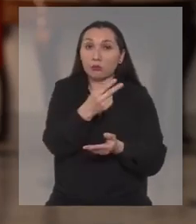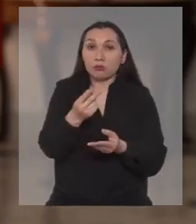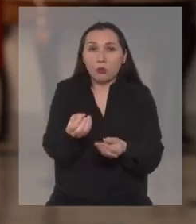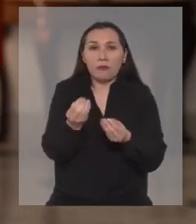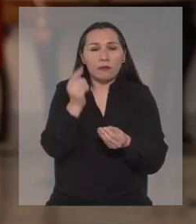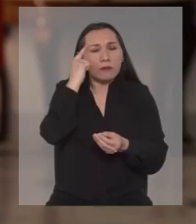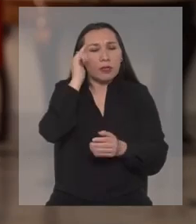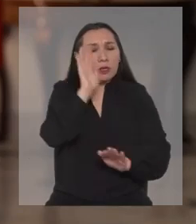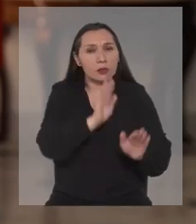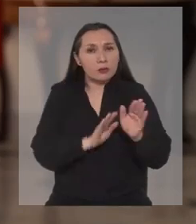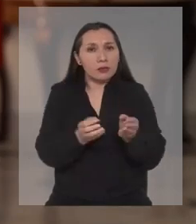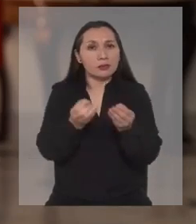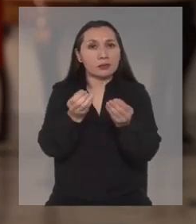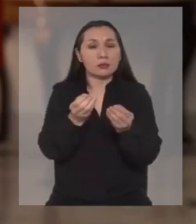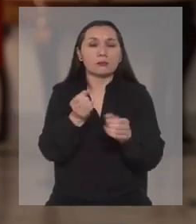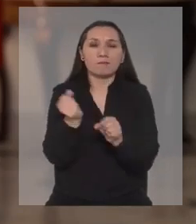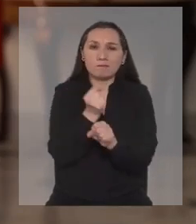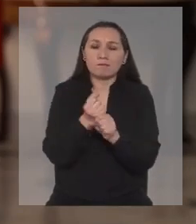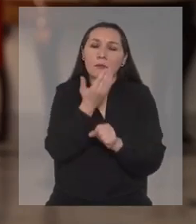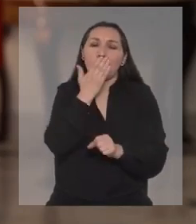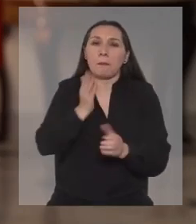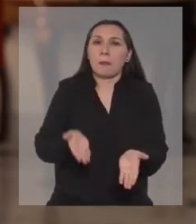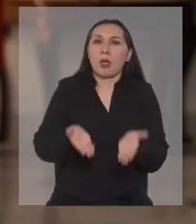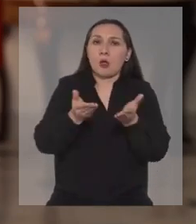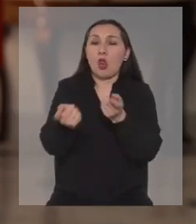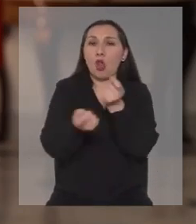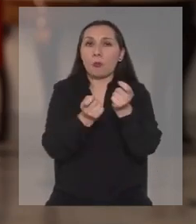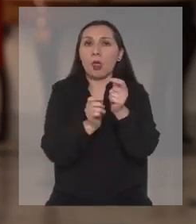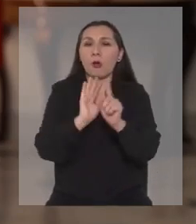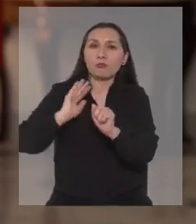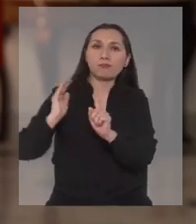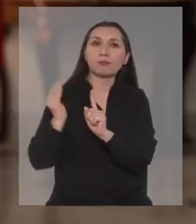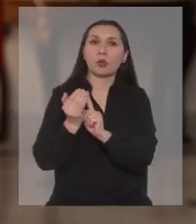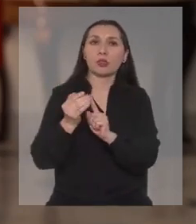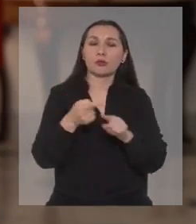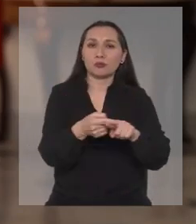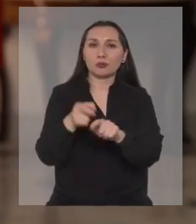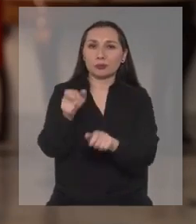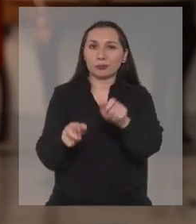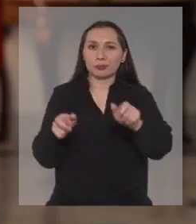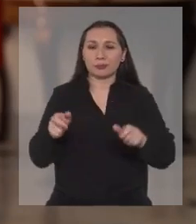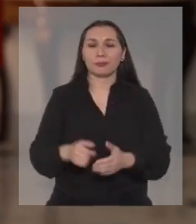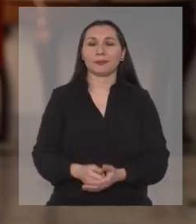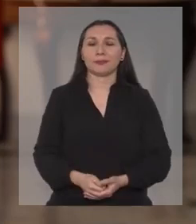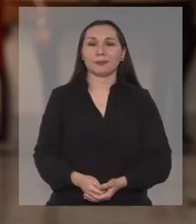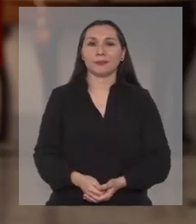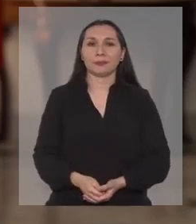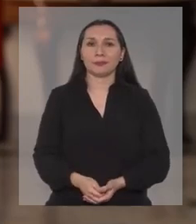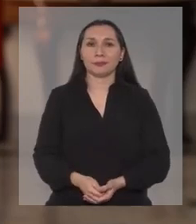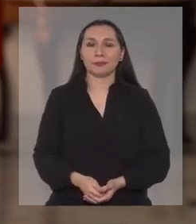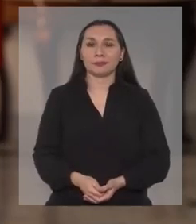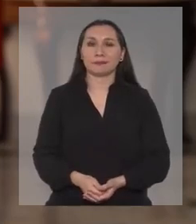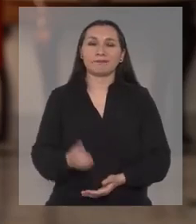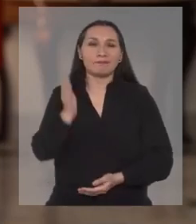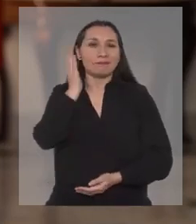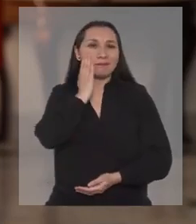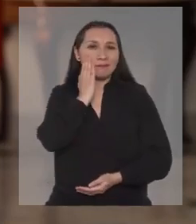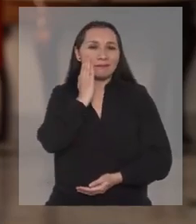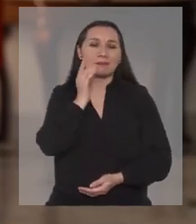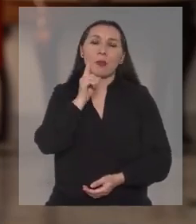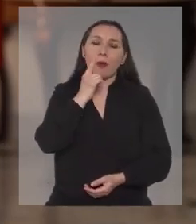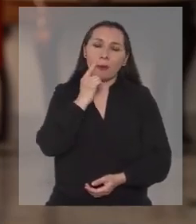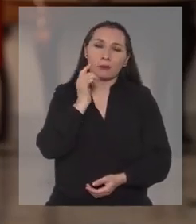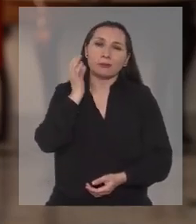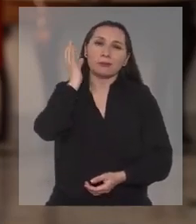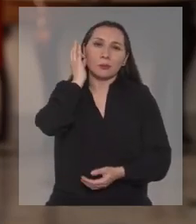y con su bienestar en mente trabajaremos para mejorar la economía y la protección social estimadas